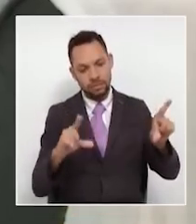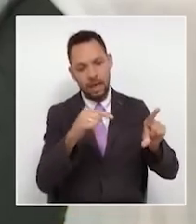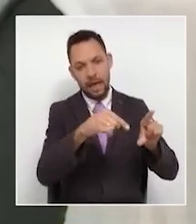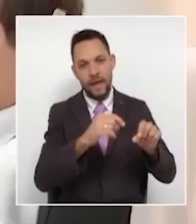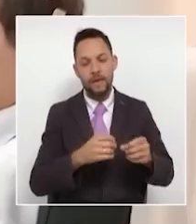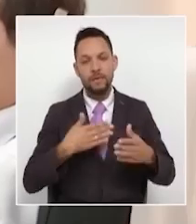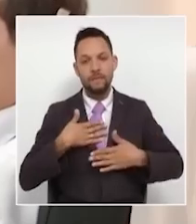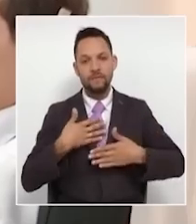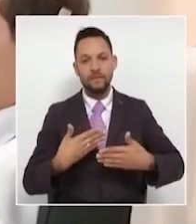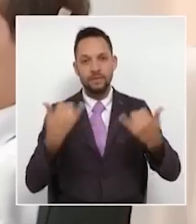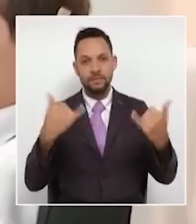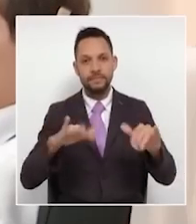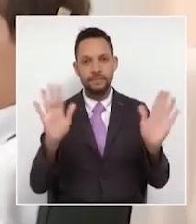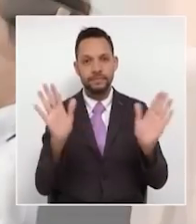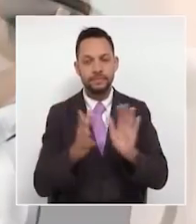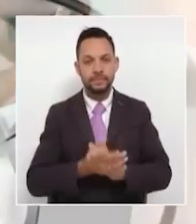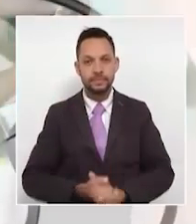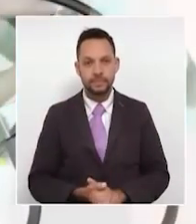felicidades